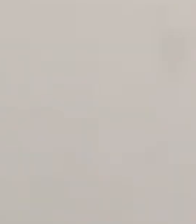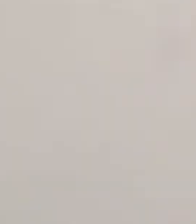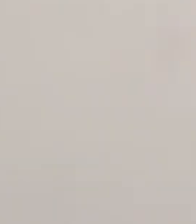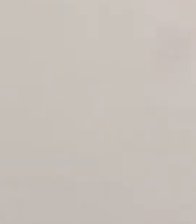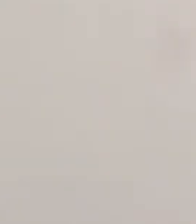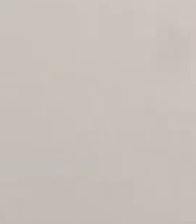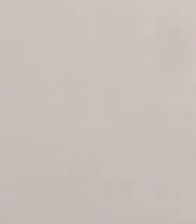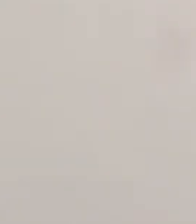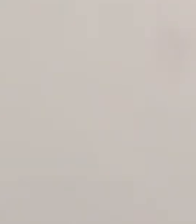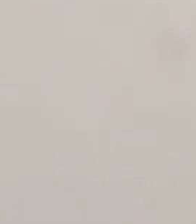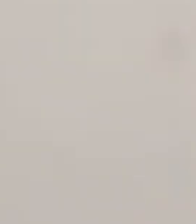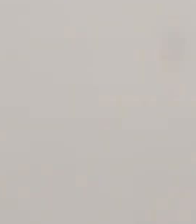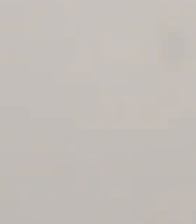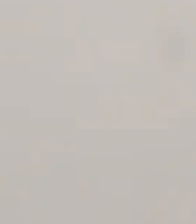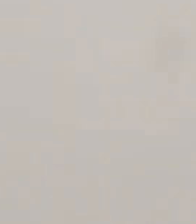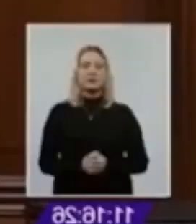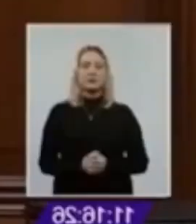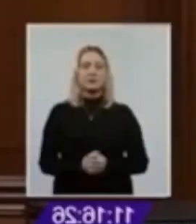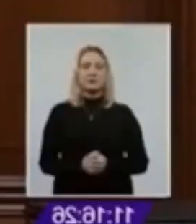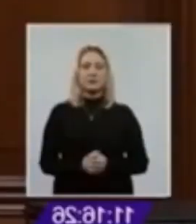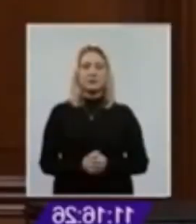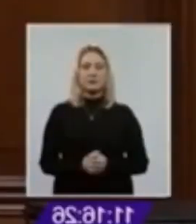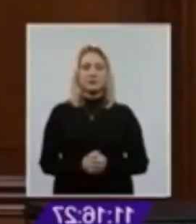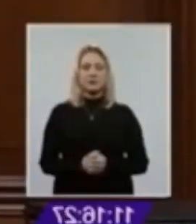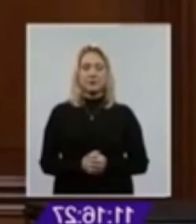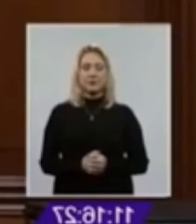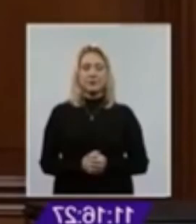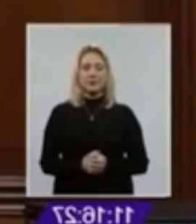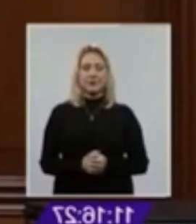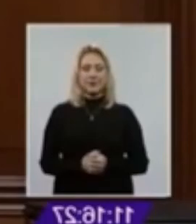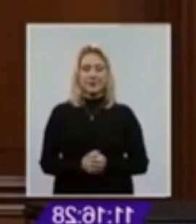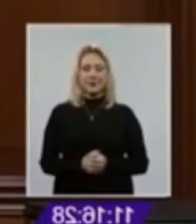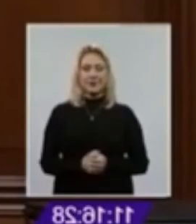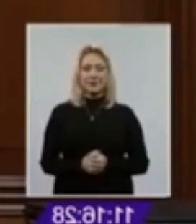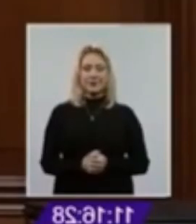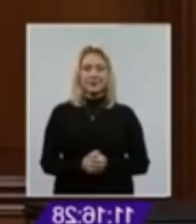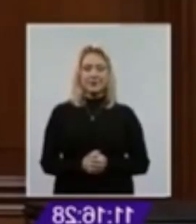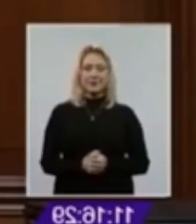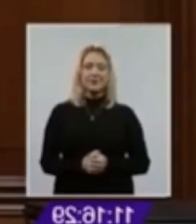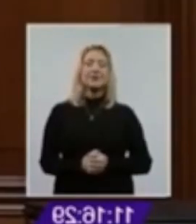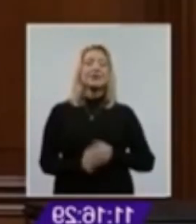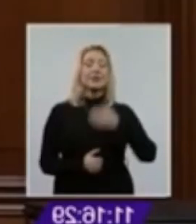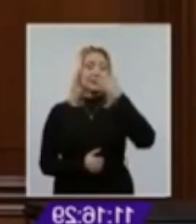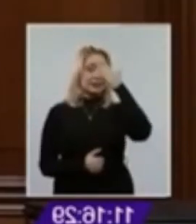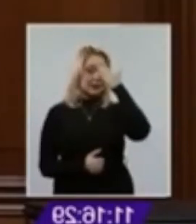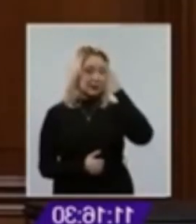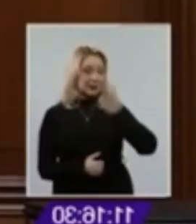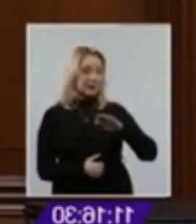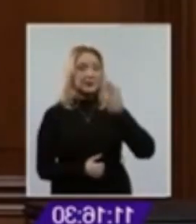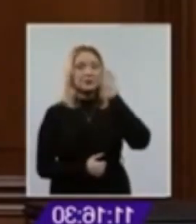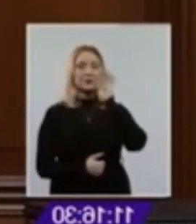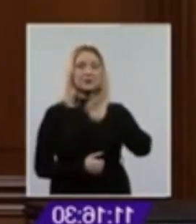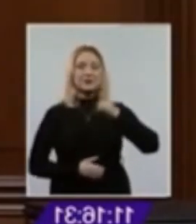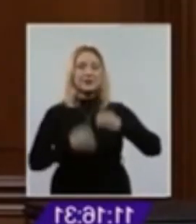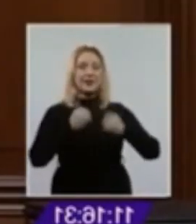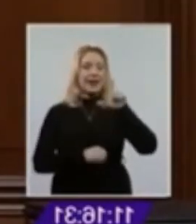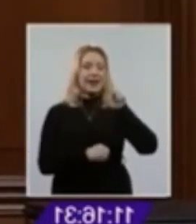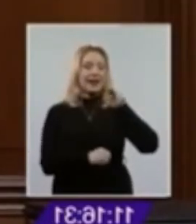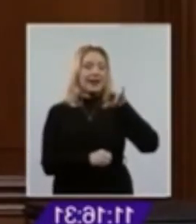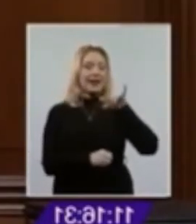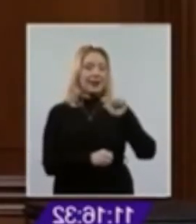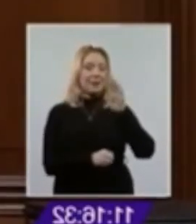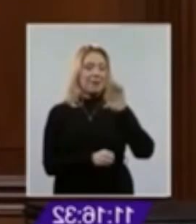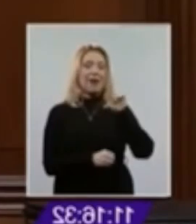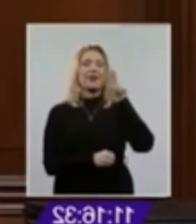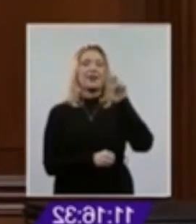una mujer verdaderamente de izquierda respetable señora ministra elenia bat guadarrama En